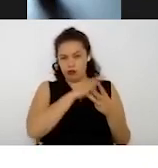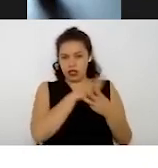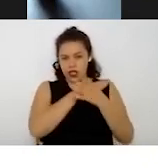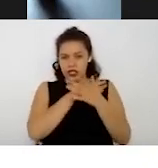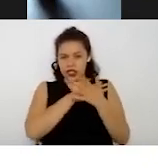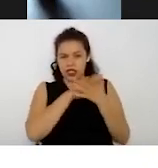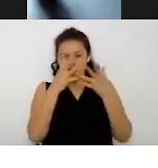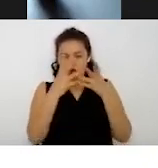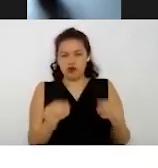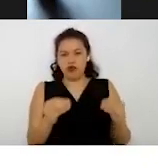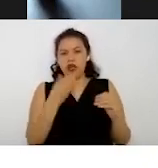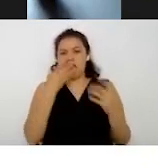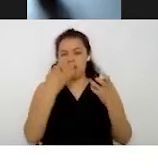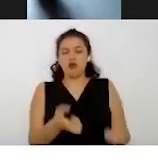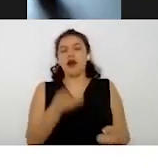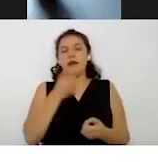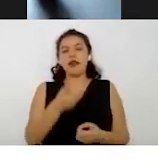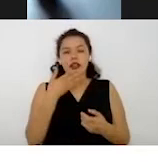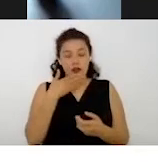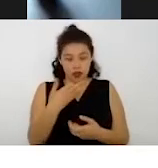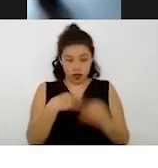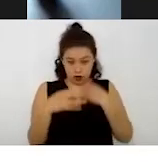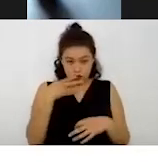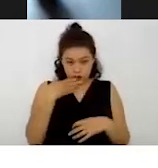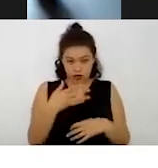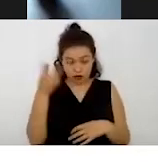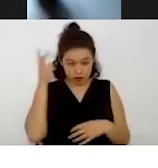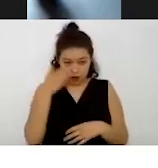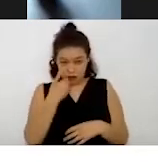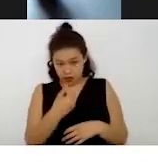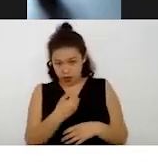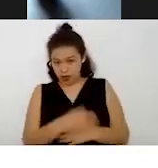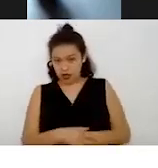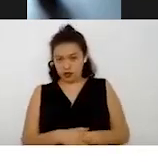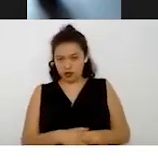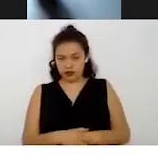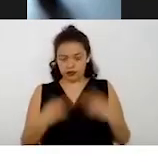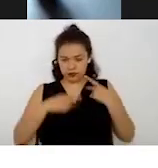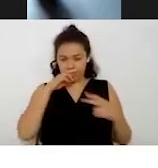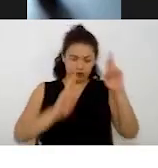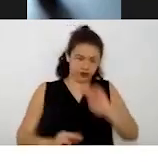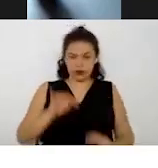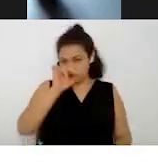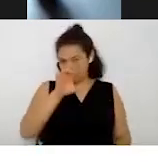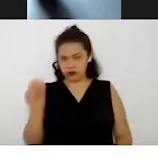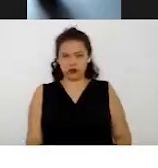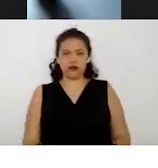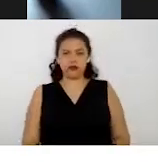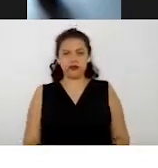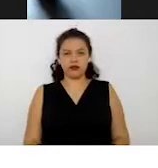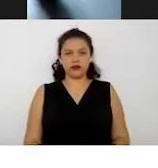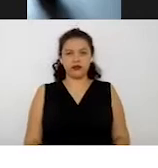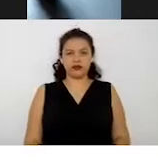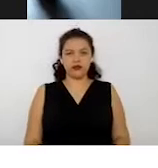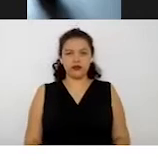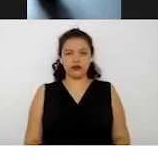¿estás bien? ¿Me escuchas? Y ya yo puedo ver si la persona me responde o no. Ok, a lo mejor no